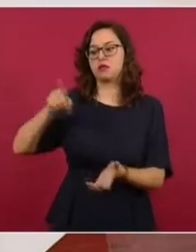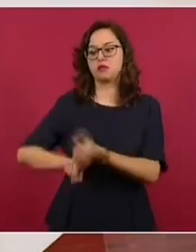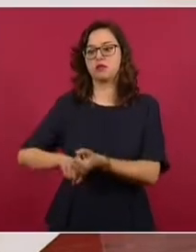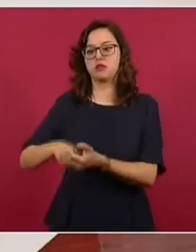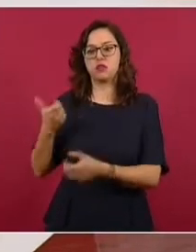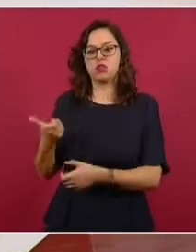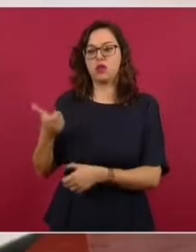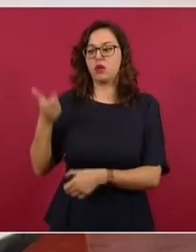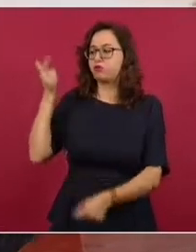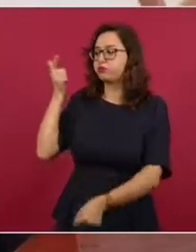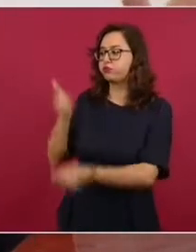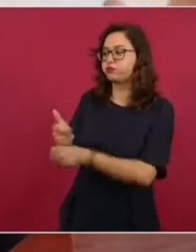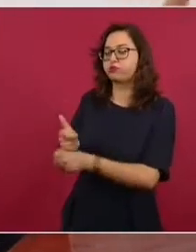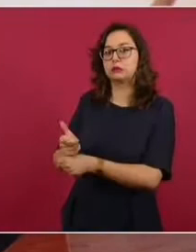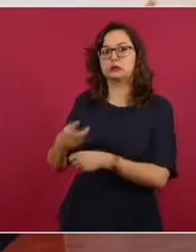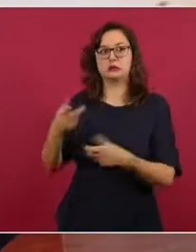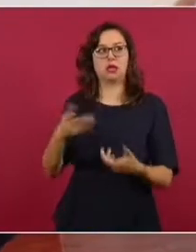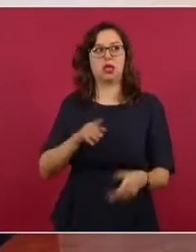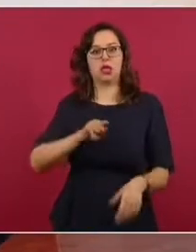y la gente